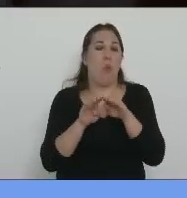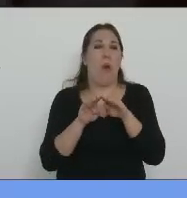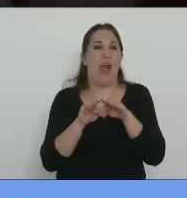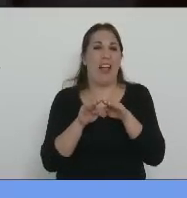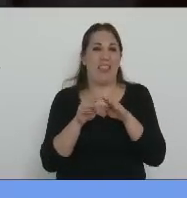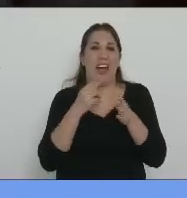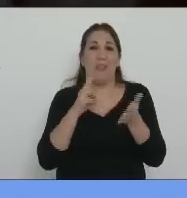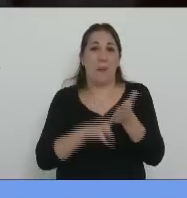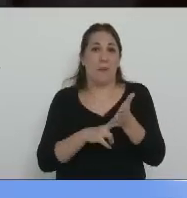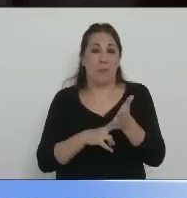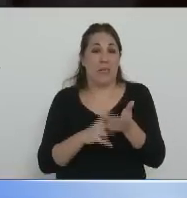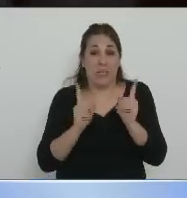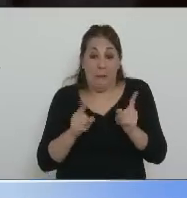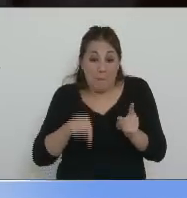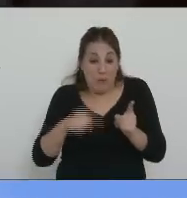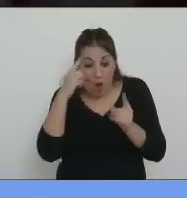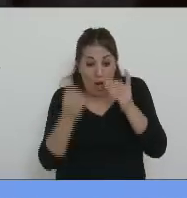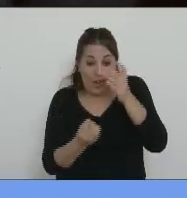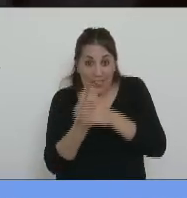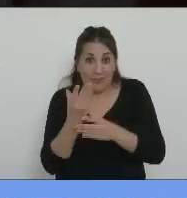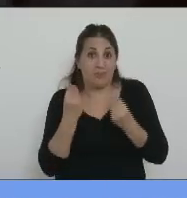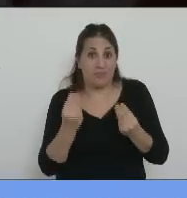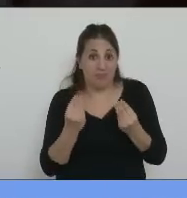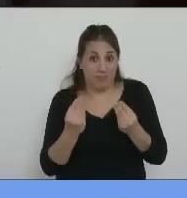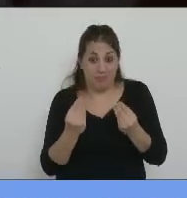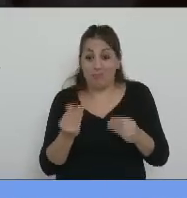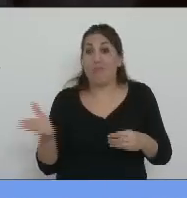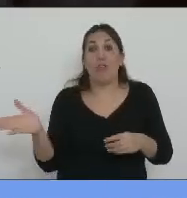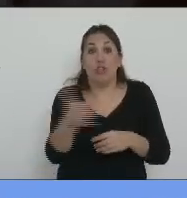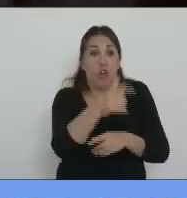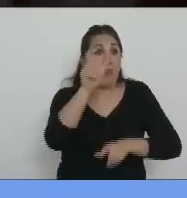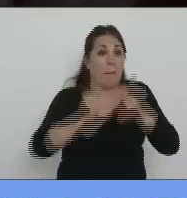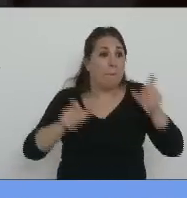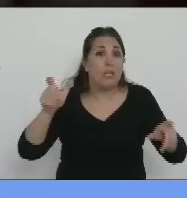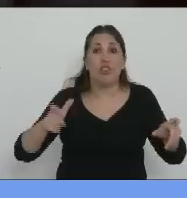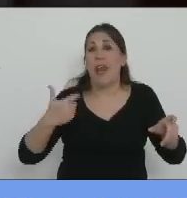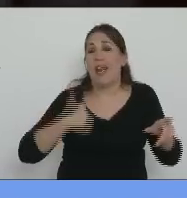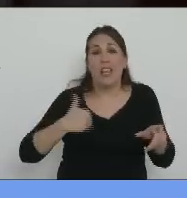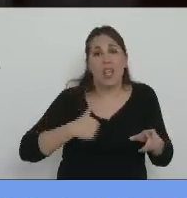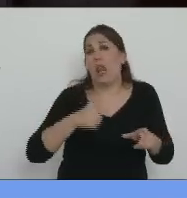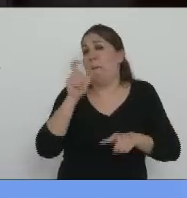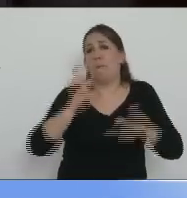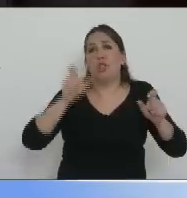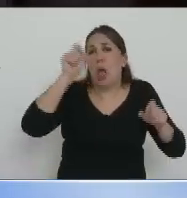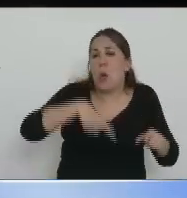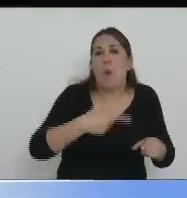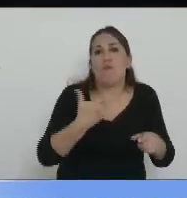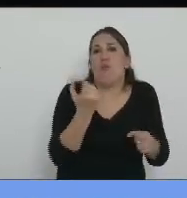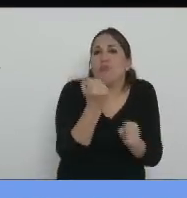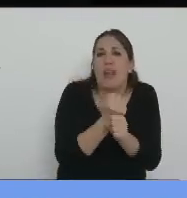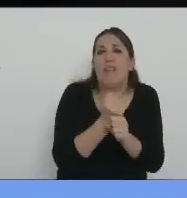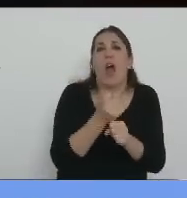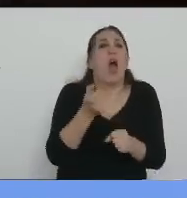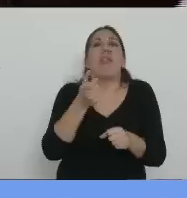que estamos creando porque acá le vamos a liberar a todos los argentinos a la clase media a los exportadores de soja